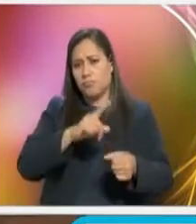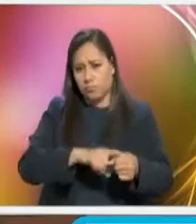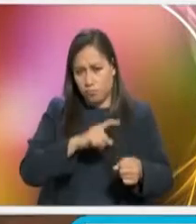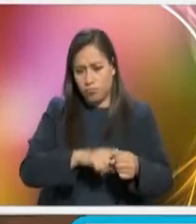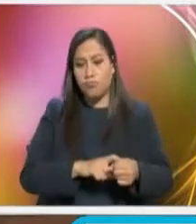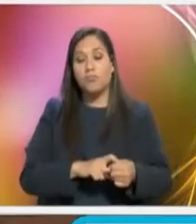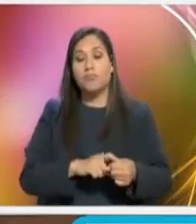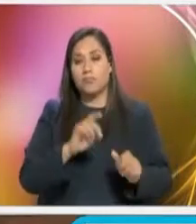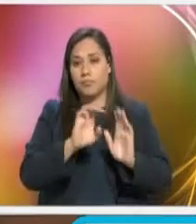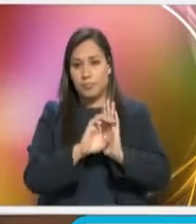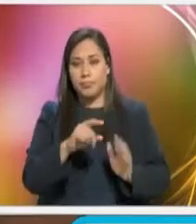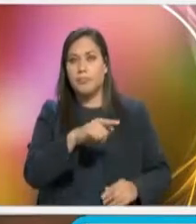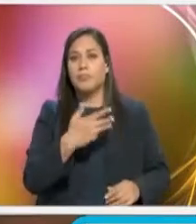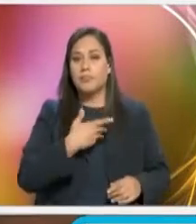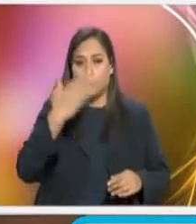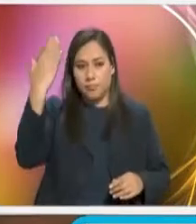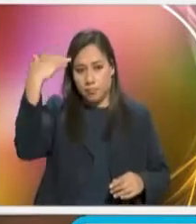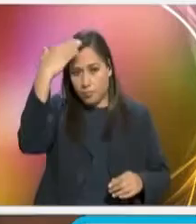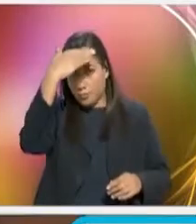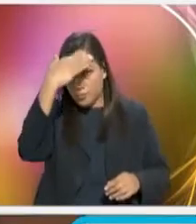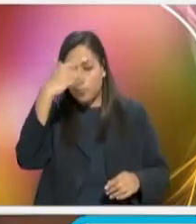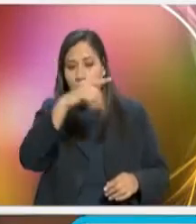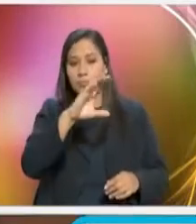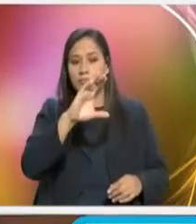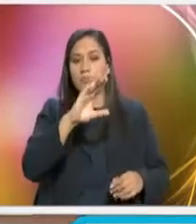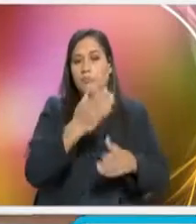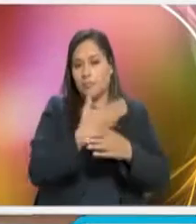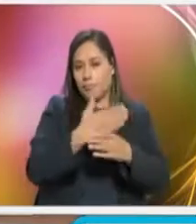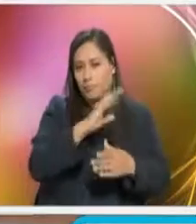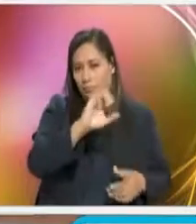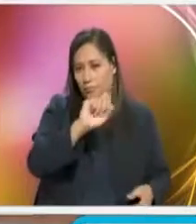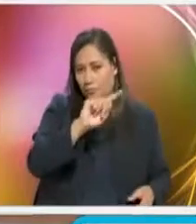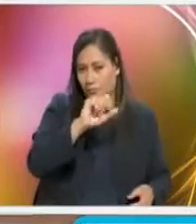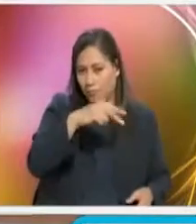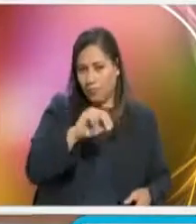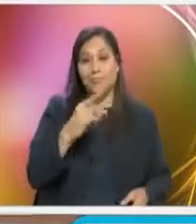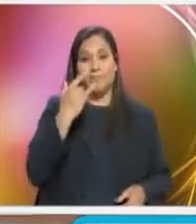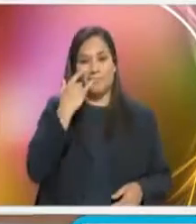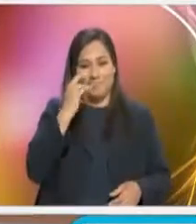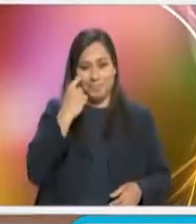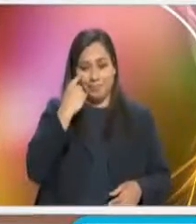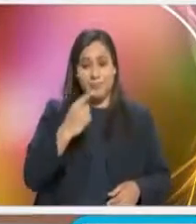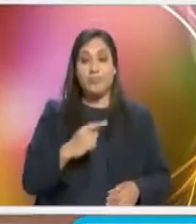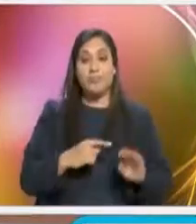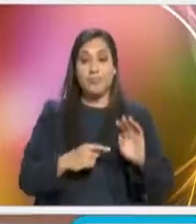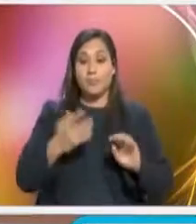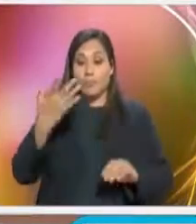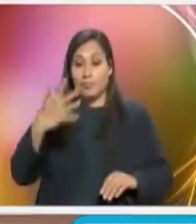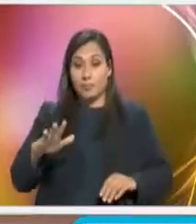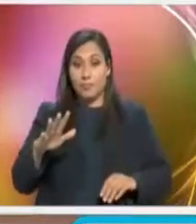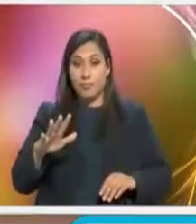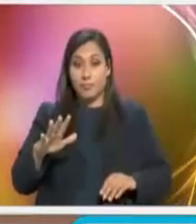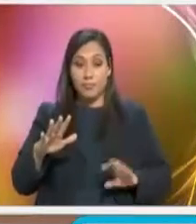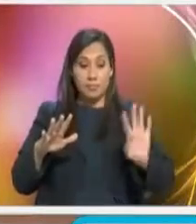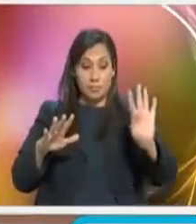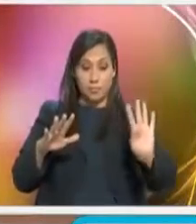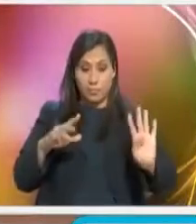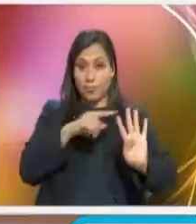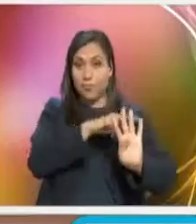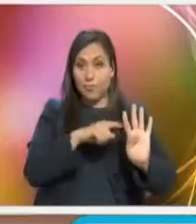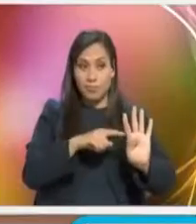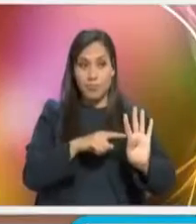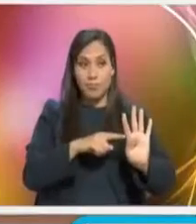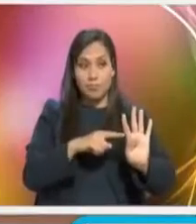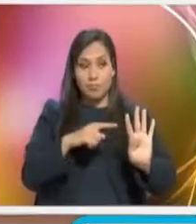los colores. Tenemos los tintes castaños que... Un dato curiosísimo, 4 de cada 10 tintes que se venden en México